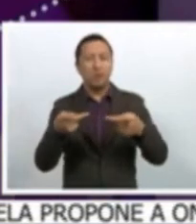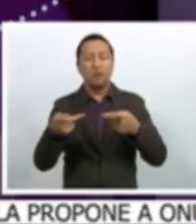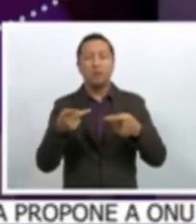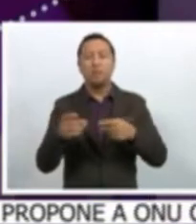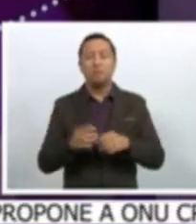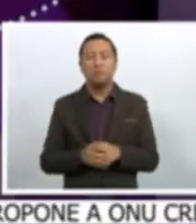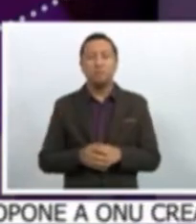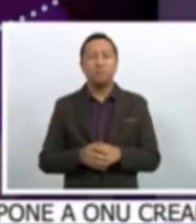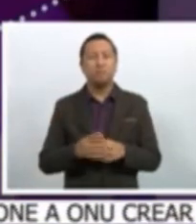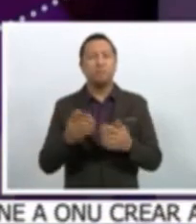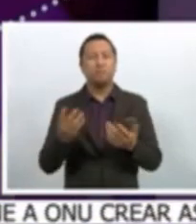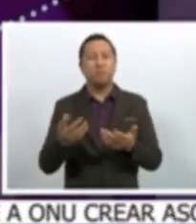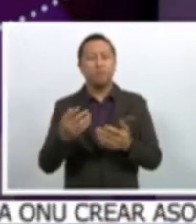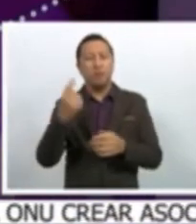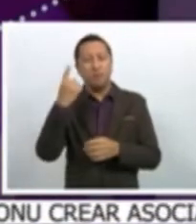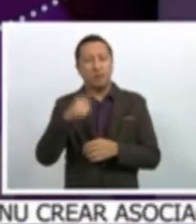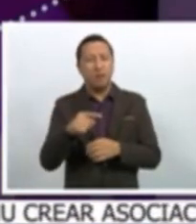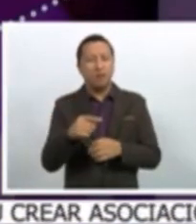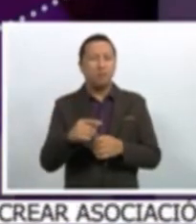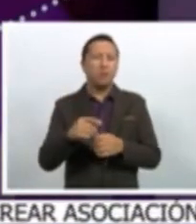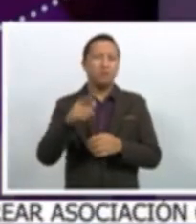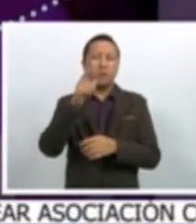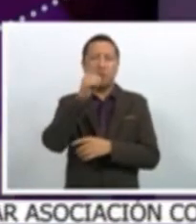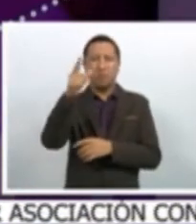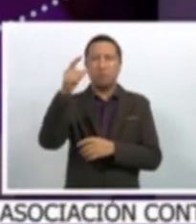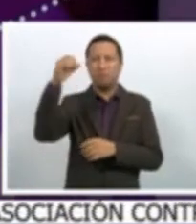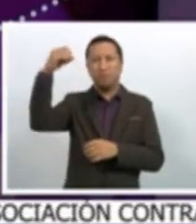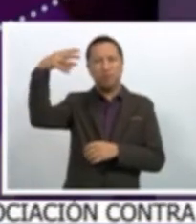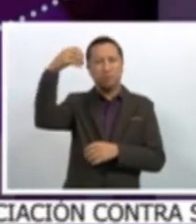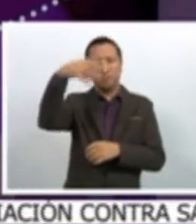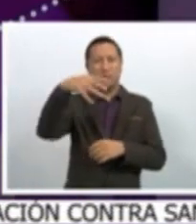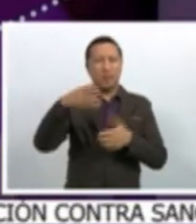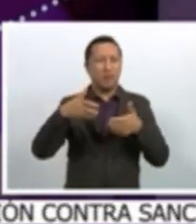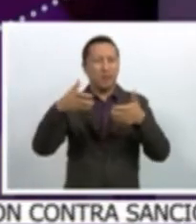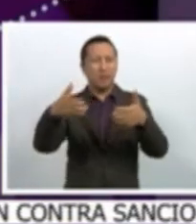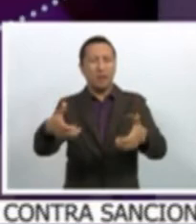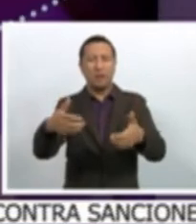sustituir o reparar unas 1.200 luminarias que al parecer se dañaron por